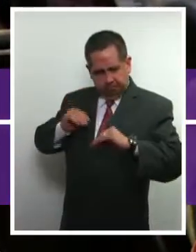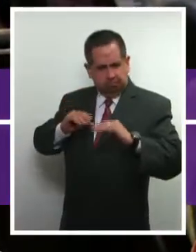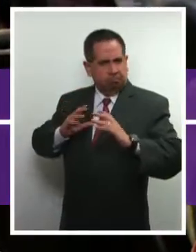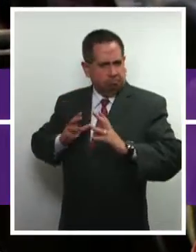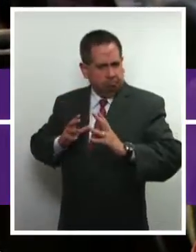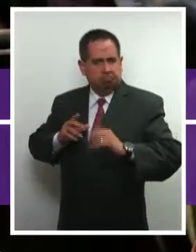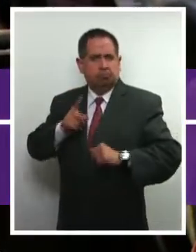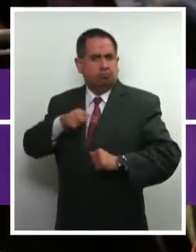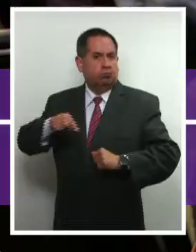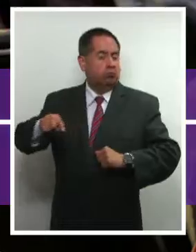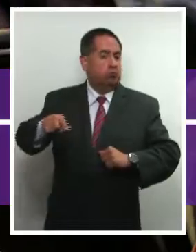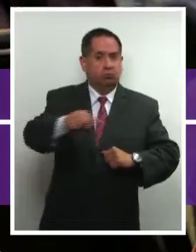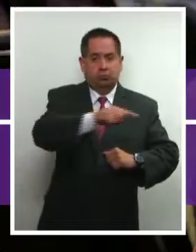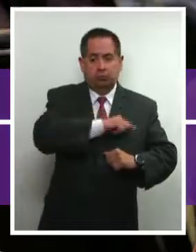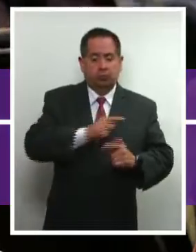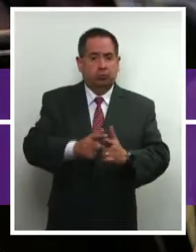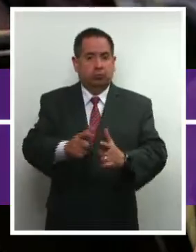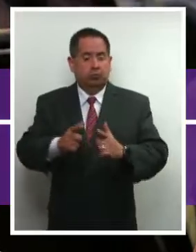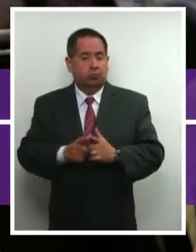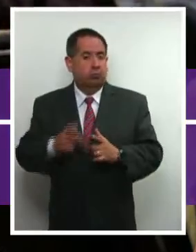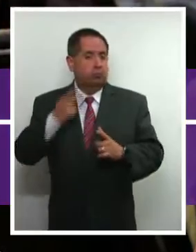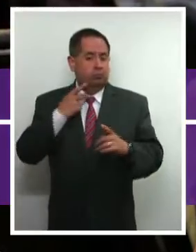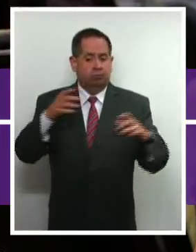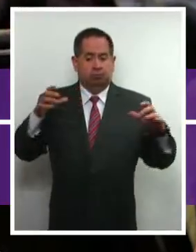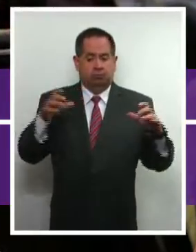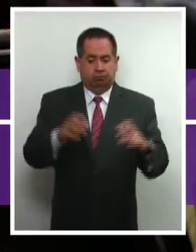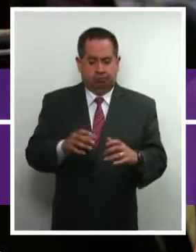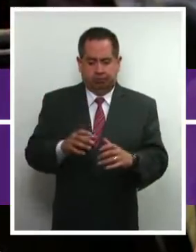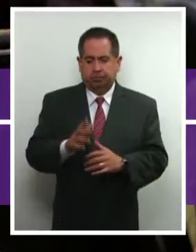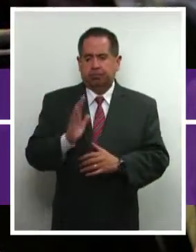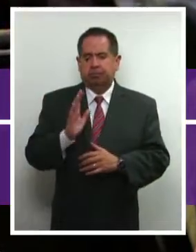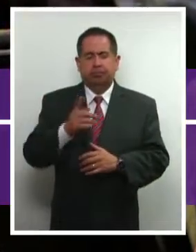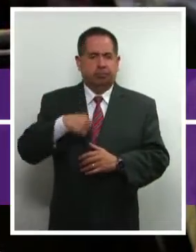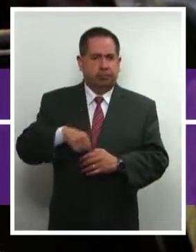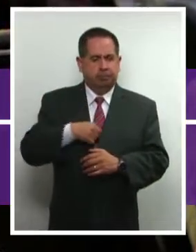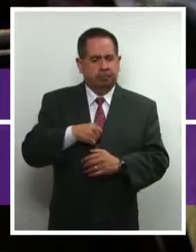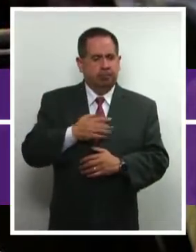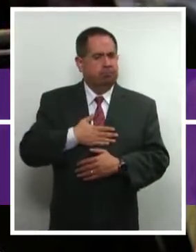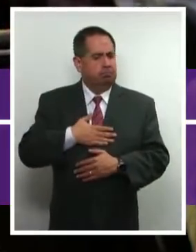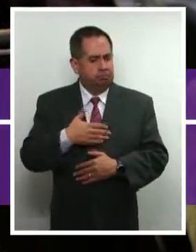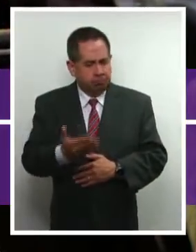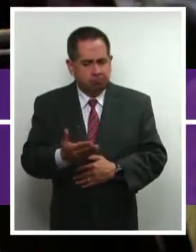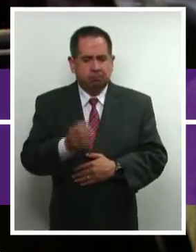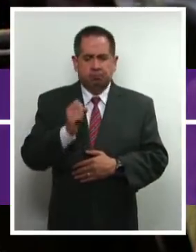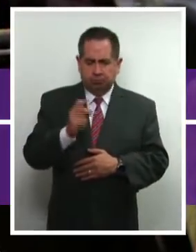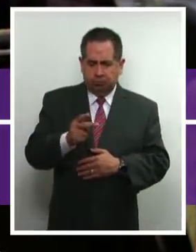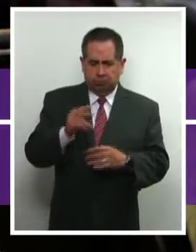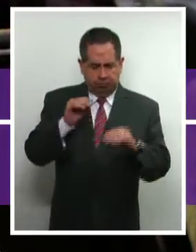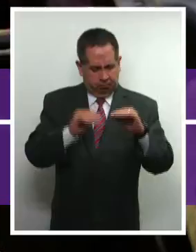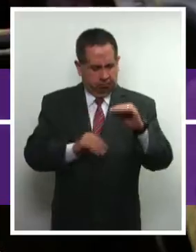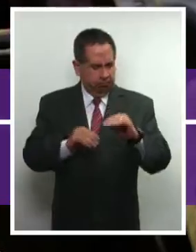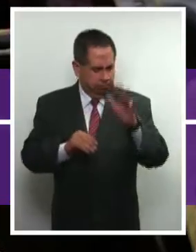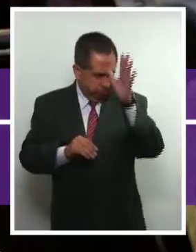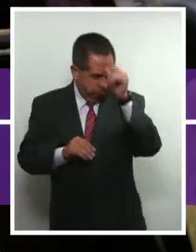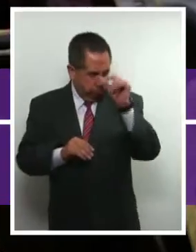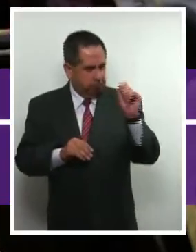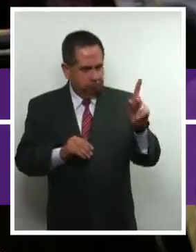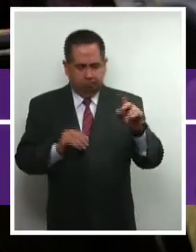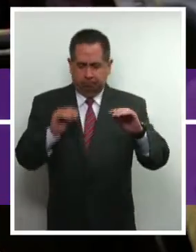los partidos políticos, todos los grupos parlamentarios, cedimos y buscamos redacciones de consenso.